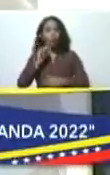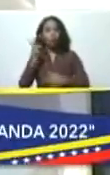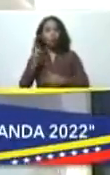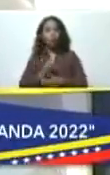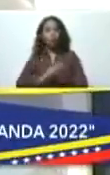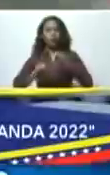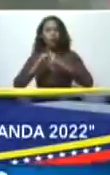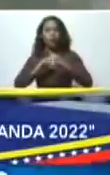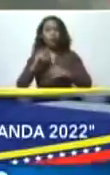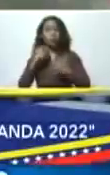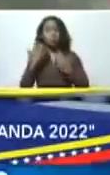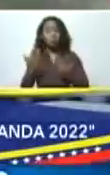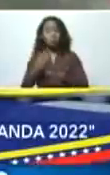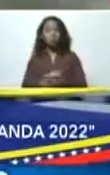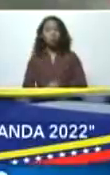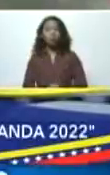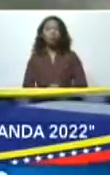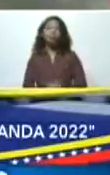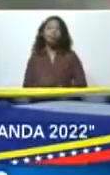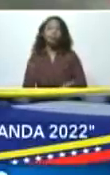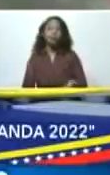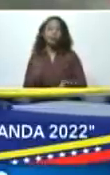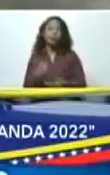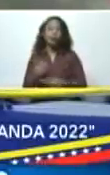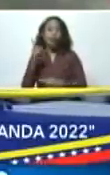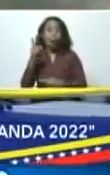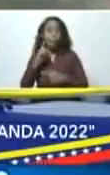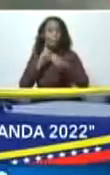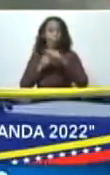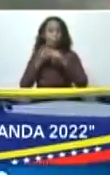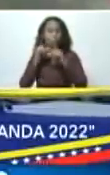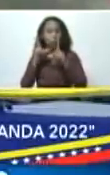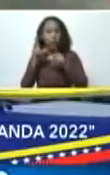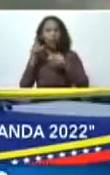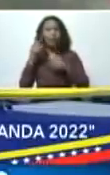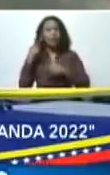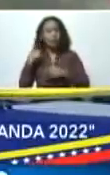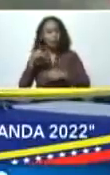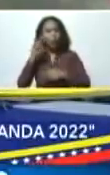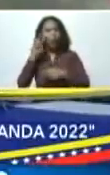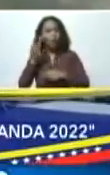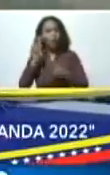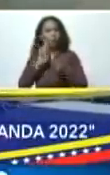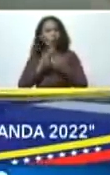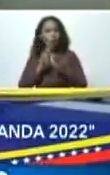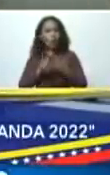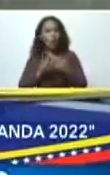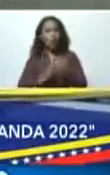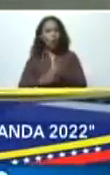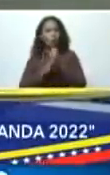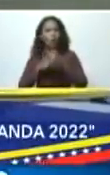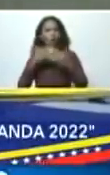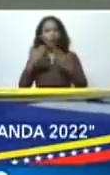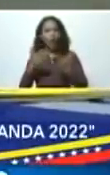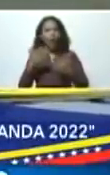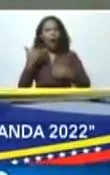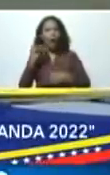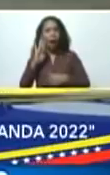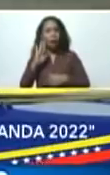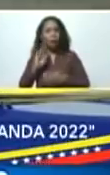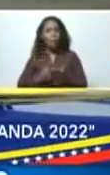hombre científico, vale, ¿ah? Para ir descubriendo, porque tenemos que descubrir y conocer a los líderes que están